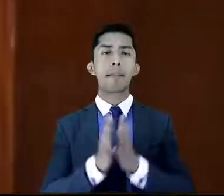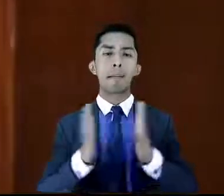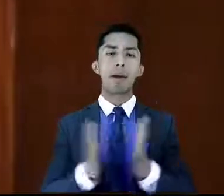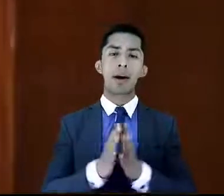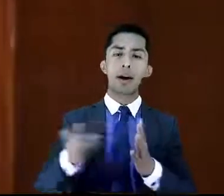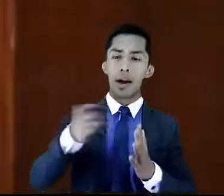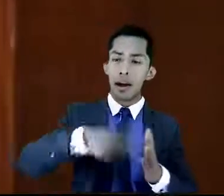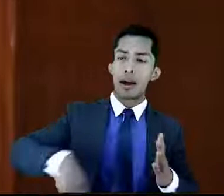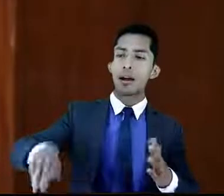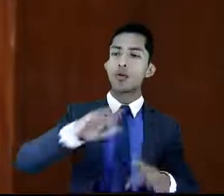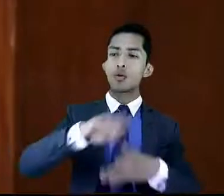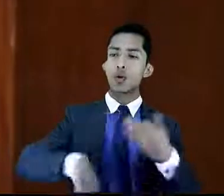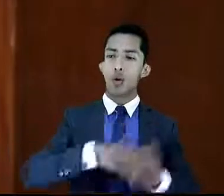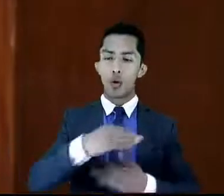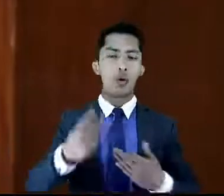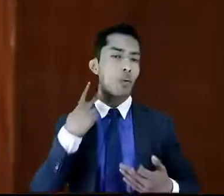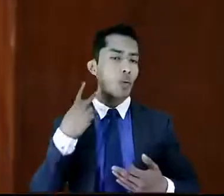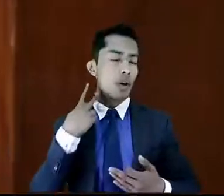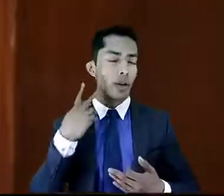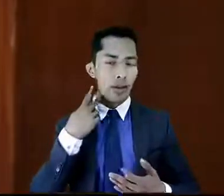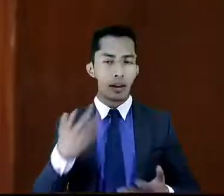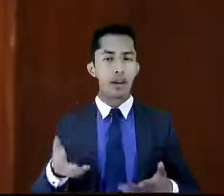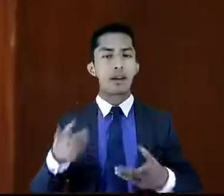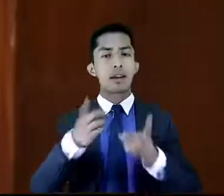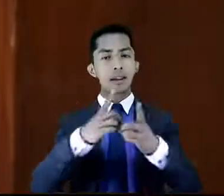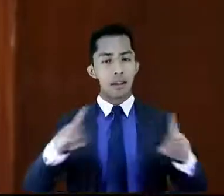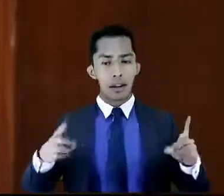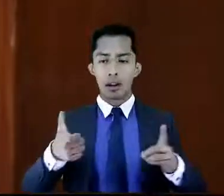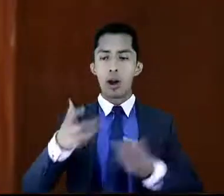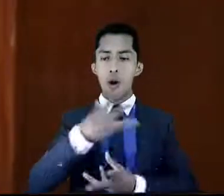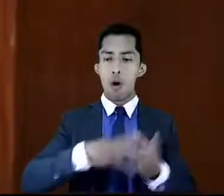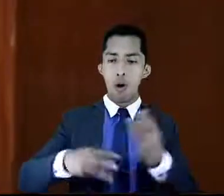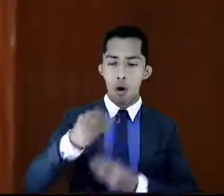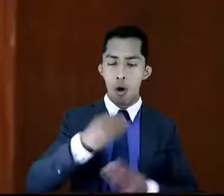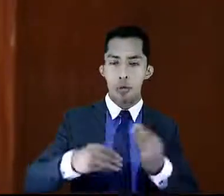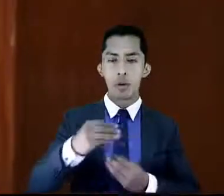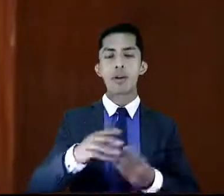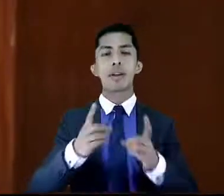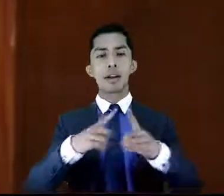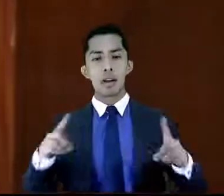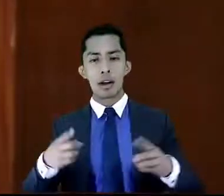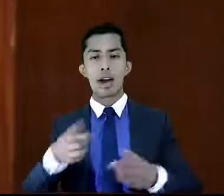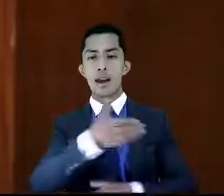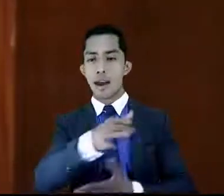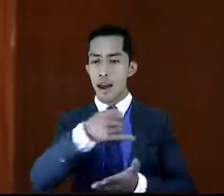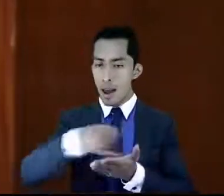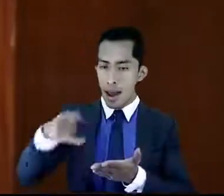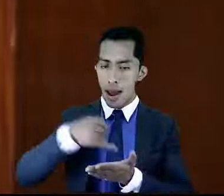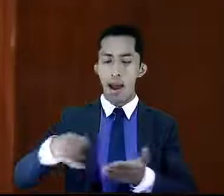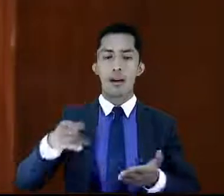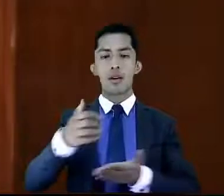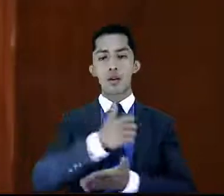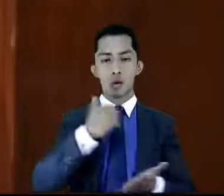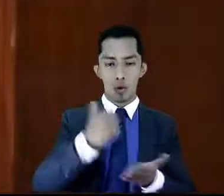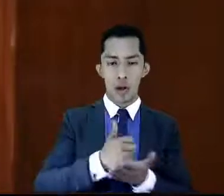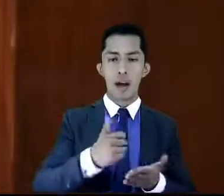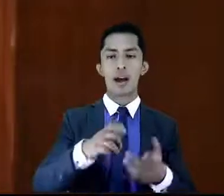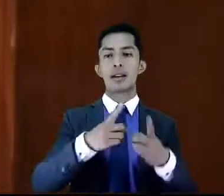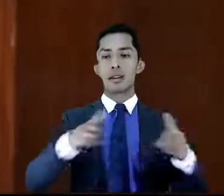política, desarrollo económico, desarrollo agrario, urbano y medio ambiente y